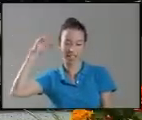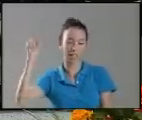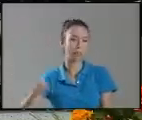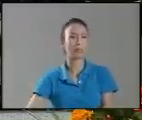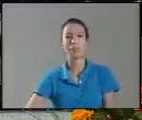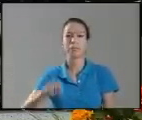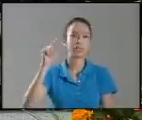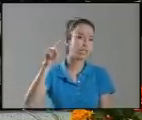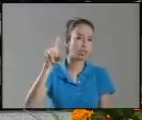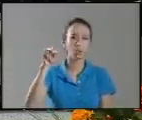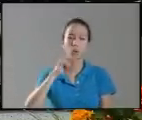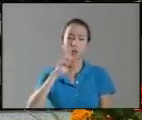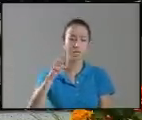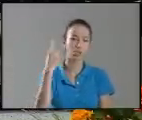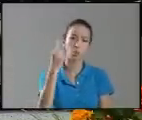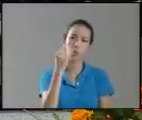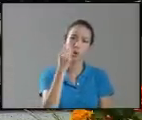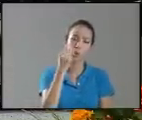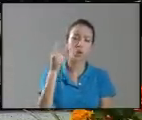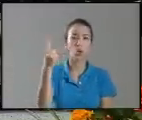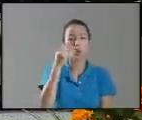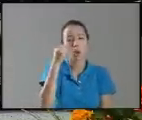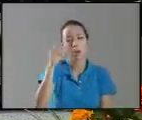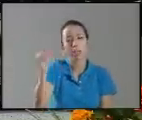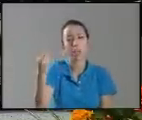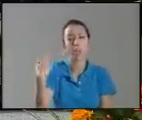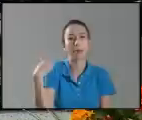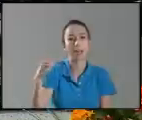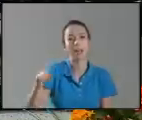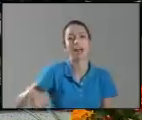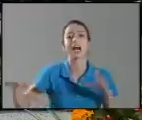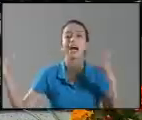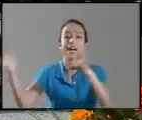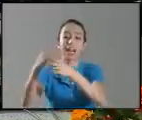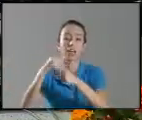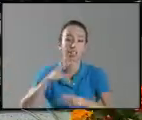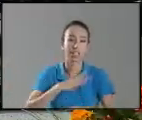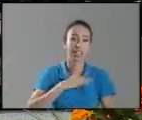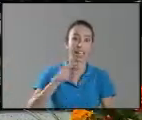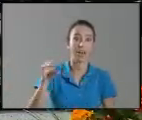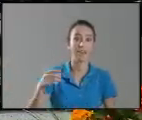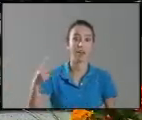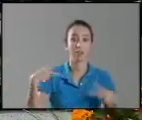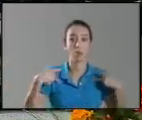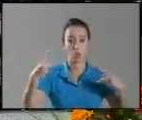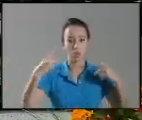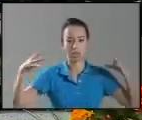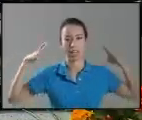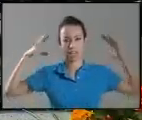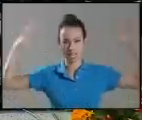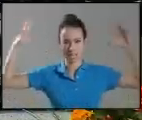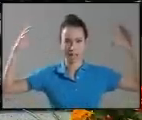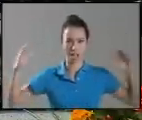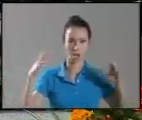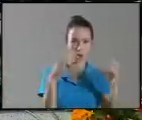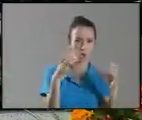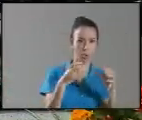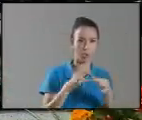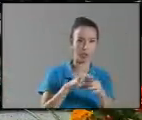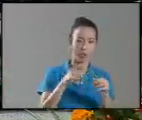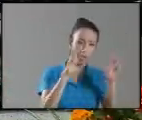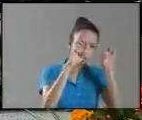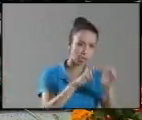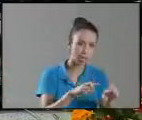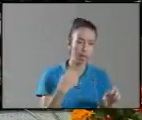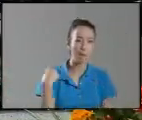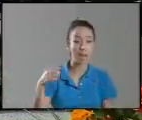contaba sus historias y decía que se había peleado con la policía y que les había ganado. Y no es eso lo que la gente cree que es un hombre, pues un cuate, hermano, que